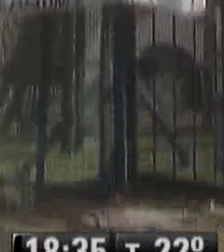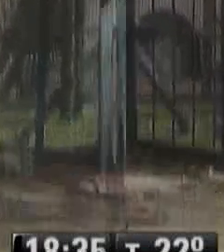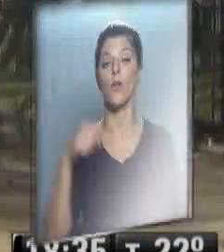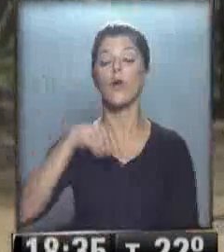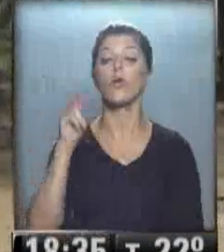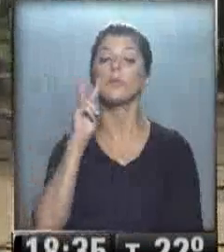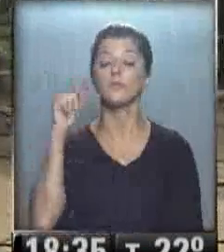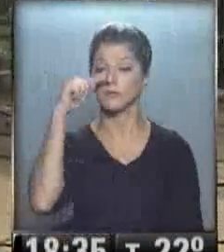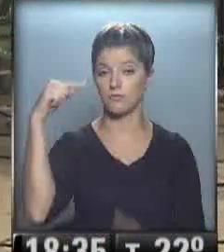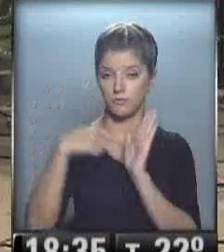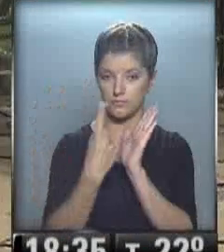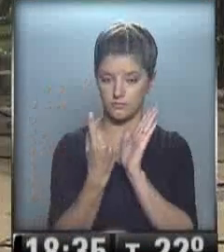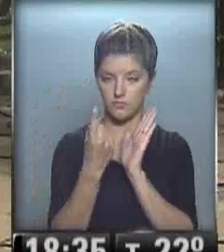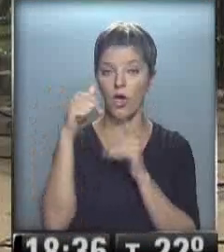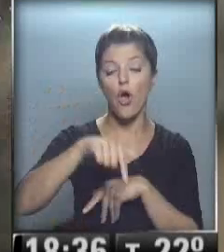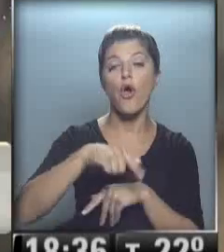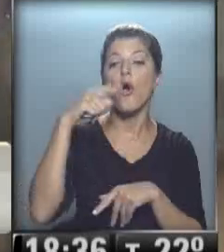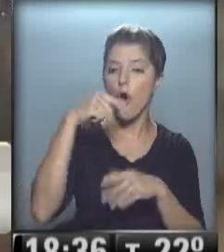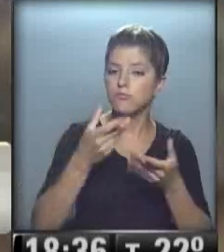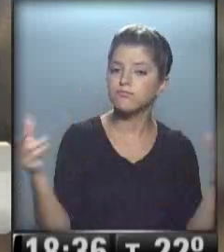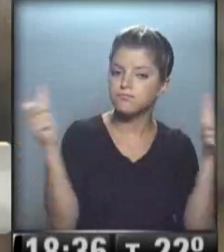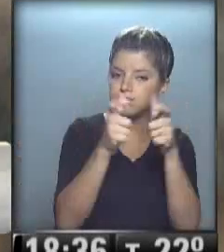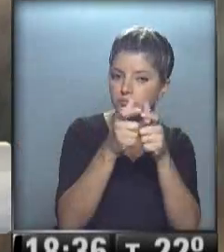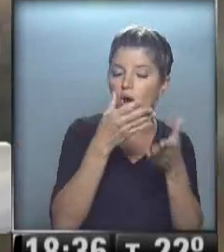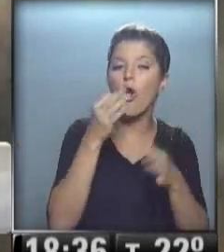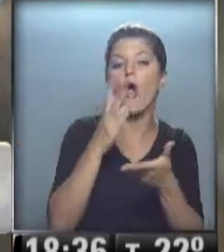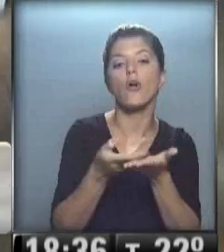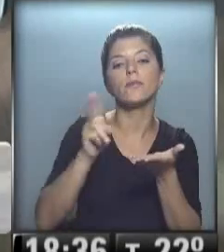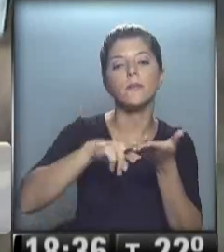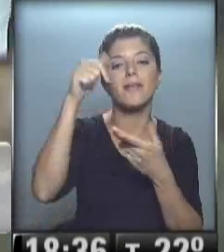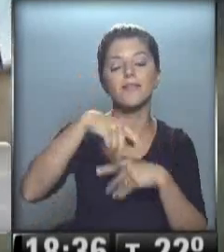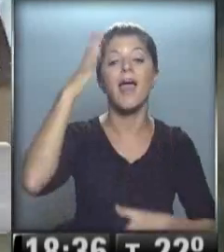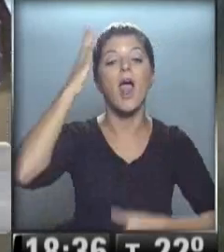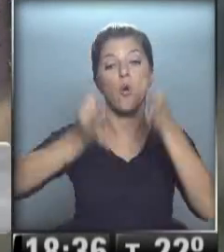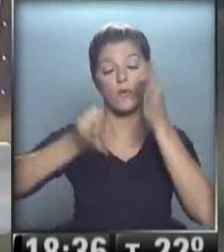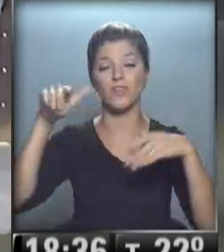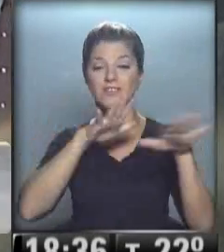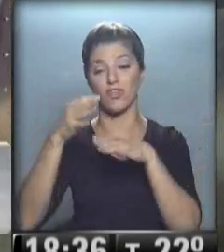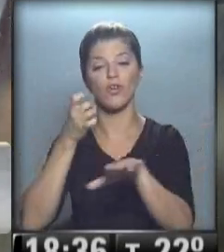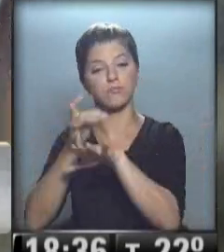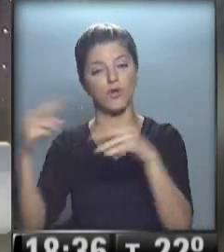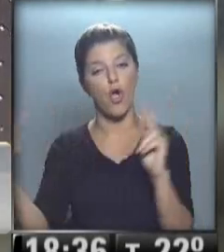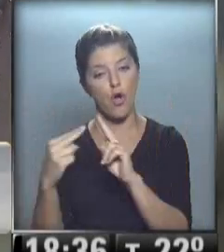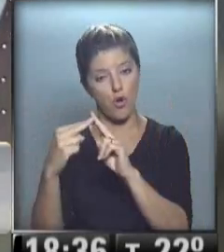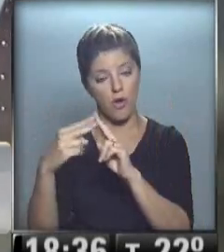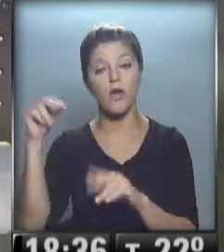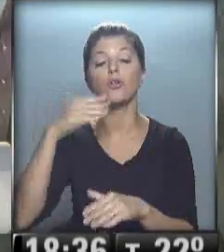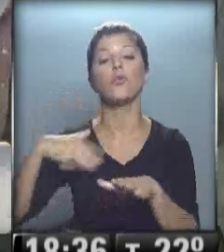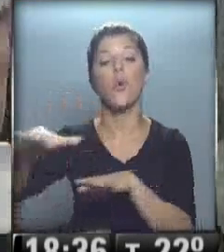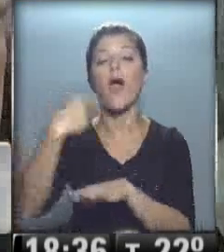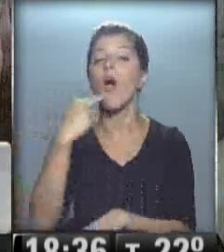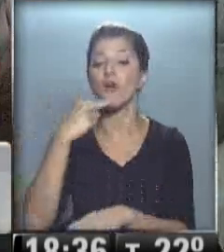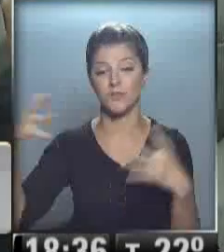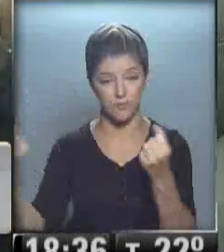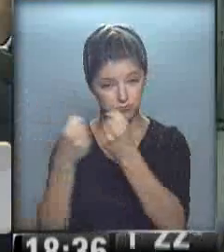Hoy en Visión 7 Central, durante una nueva audiencia en el juicio por la tragedia de 11, el exsecretario de Transporte, Juan